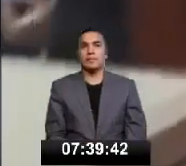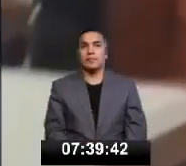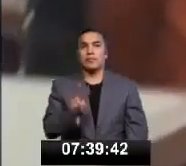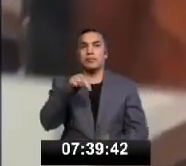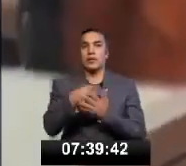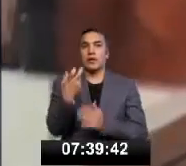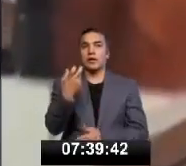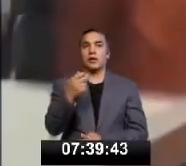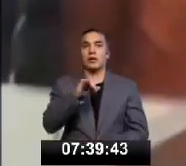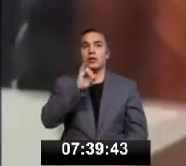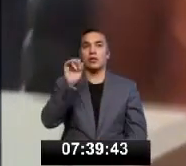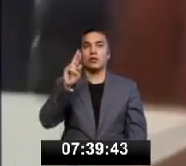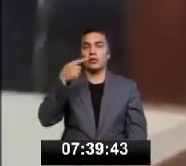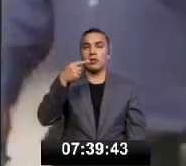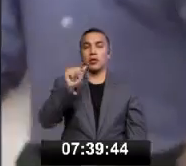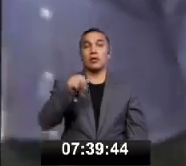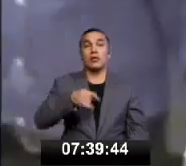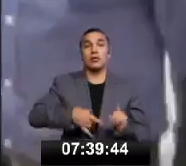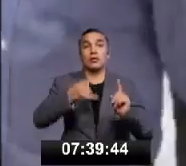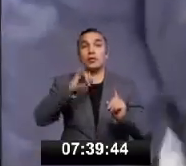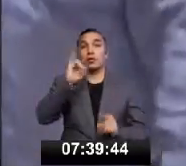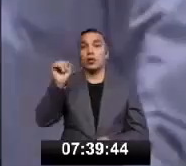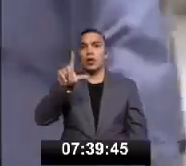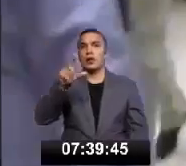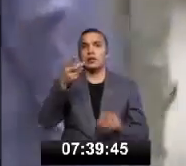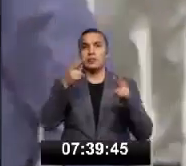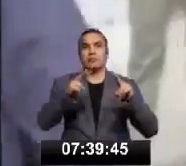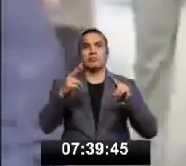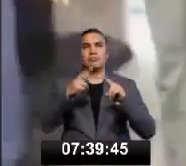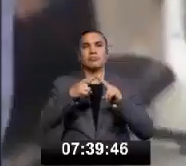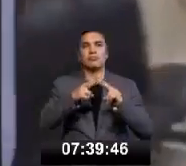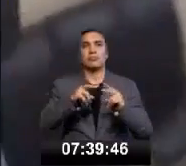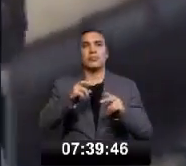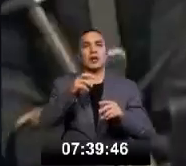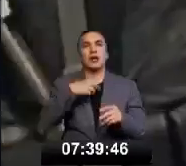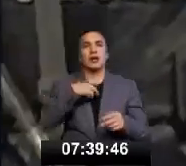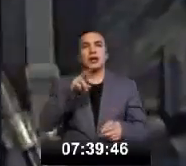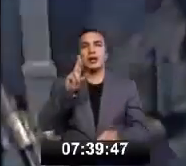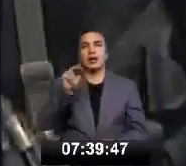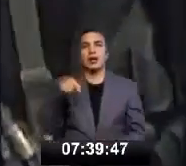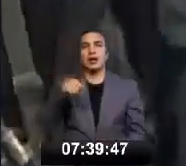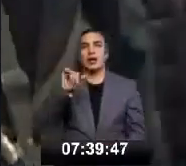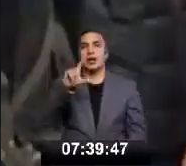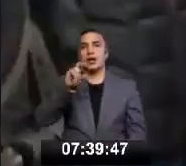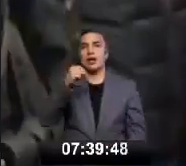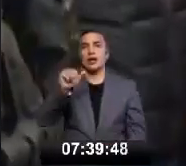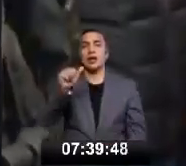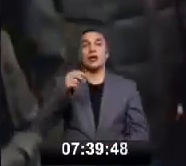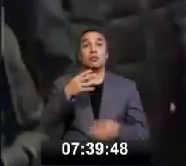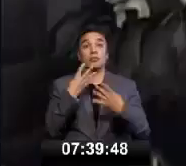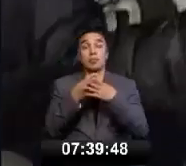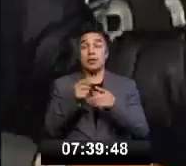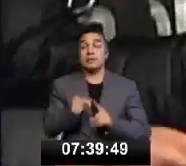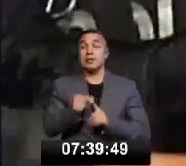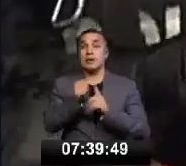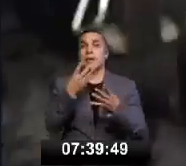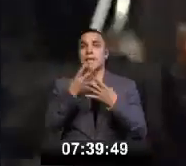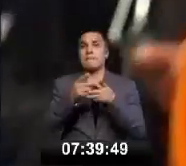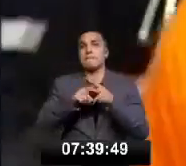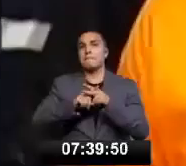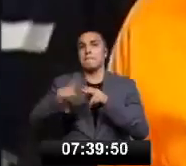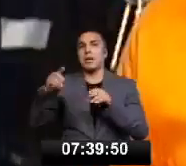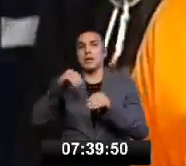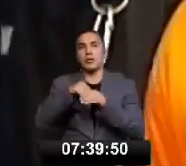En 2013, Jorge Luis Zambrano, alias JL, también conocido como Rasquiña, fugó de la cárcel de máxima seguridad, La Roca,